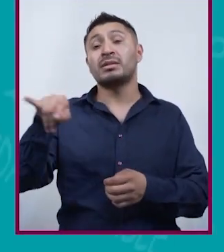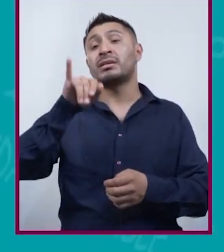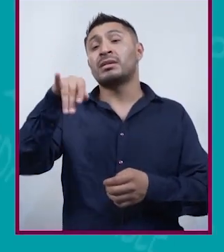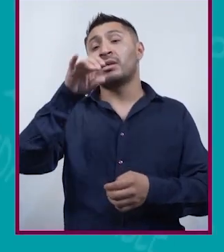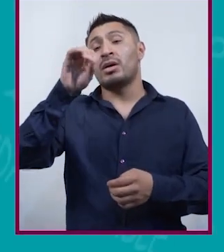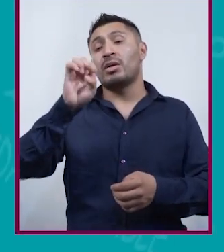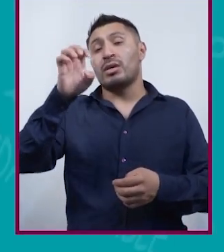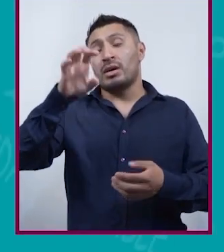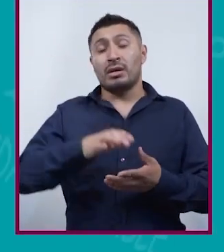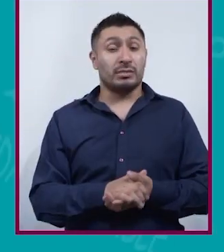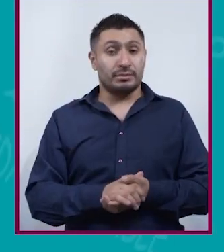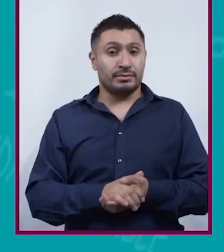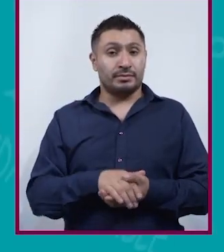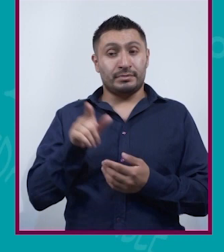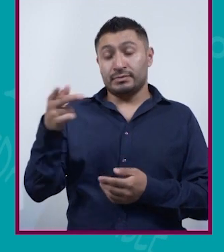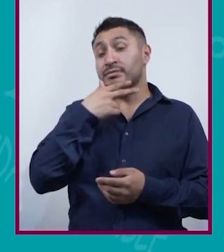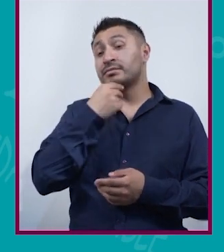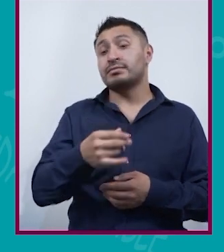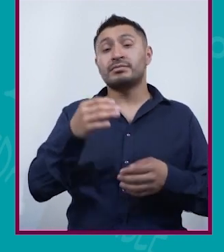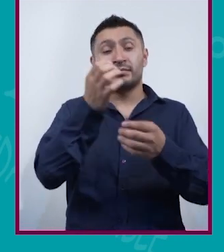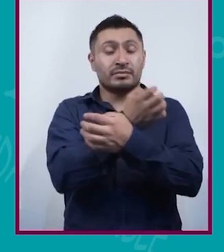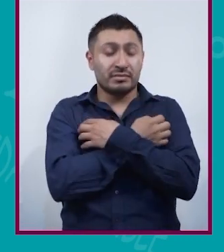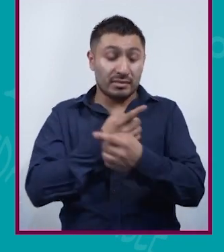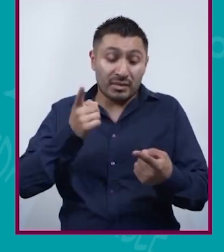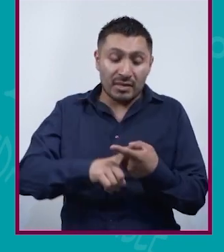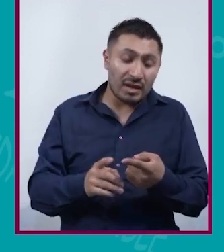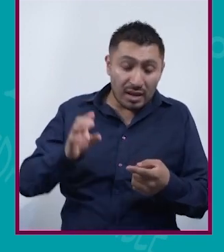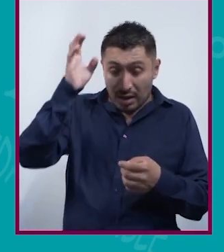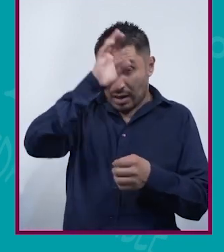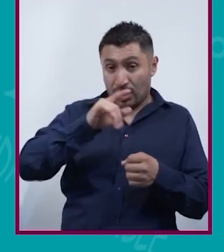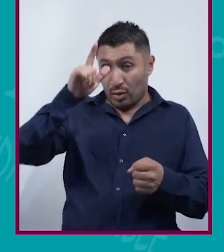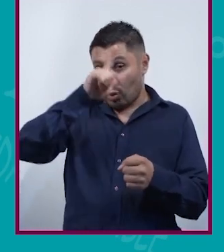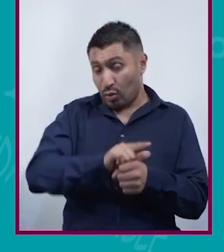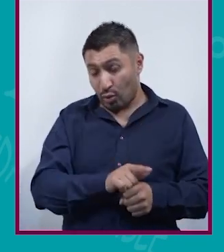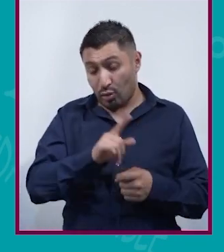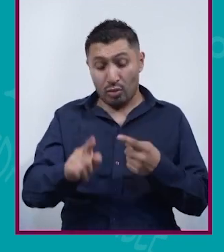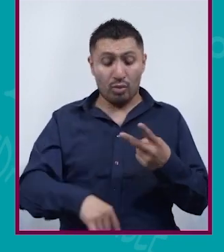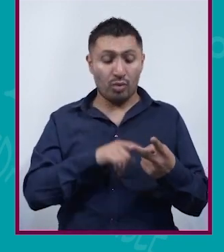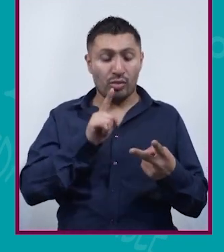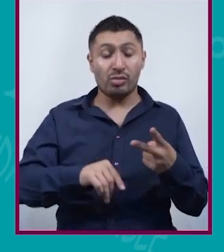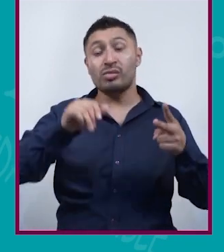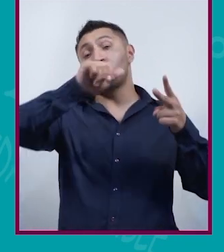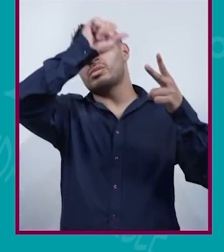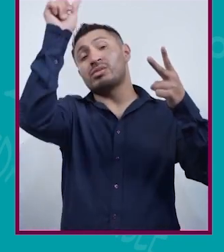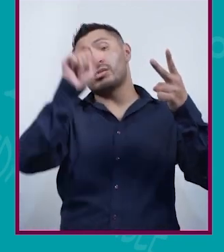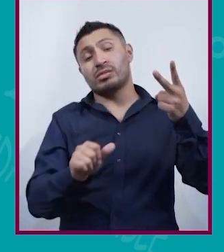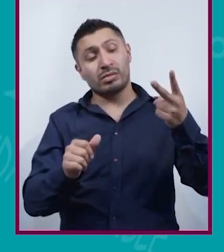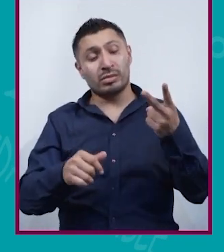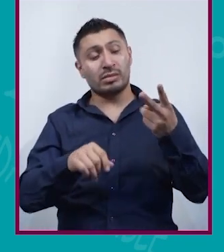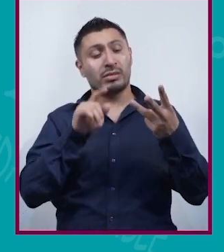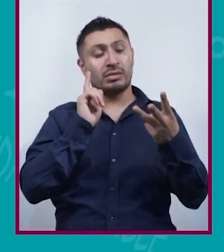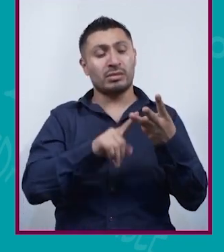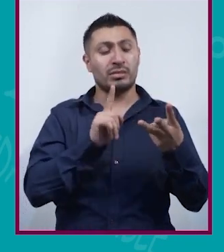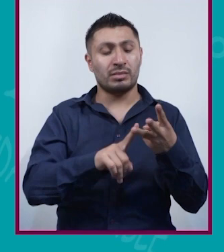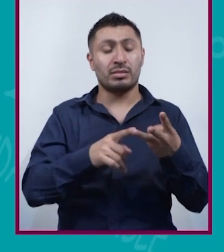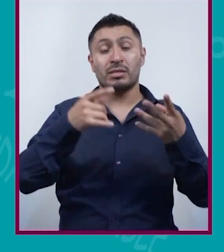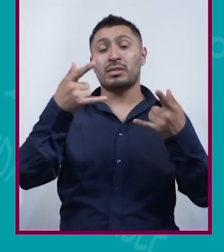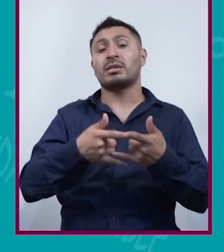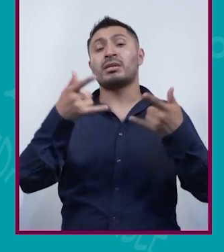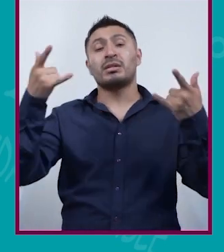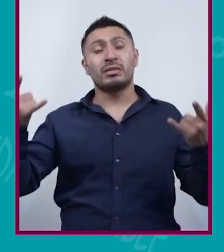José Vasconcelos, la educación incluye cultura, incluye arte,